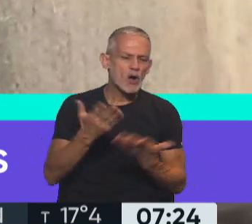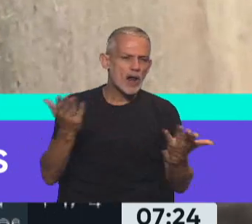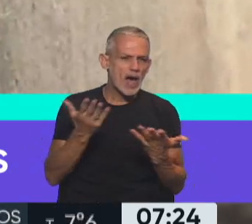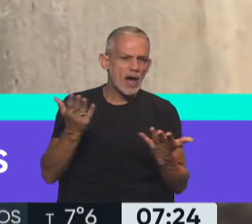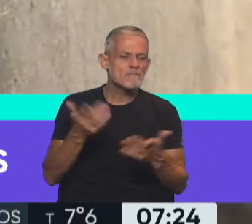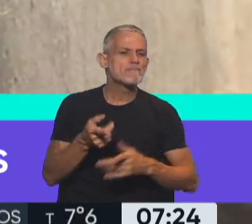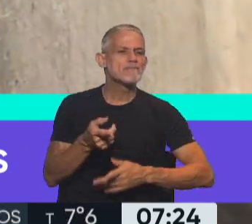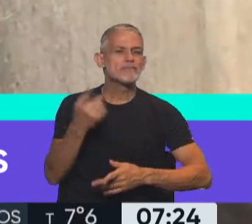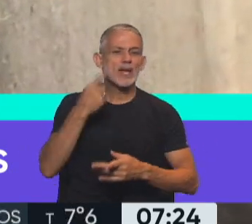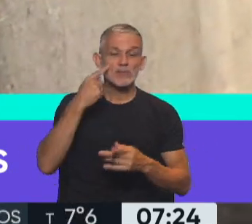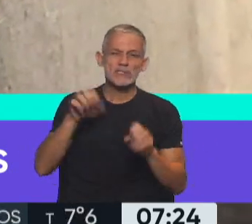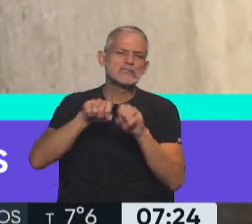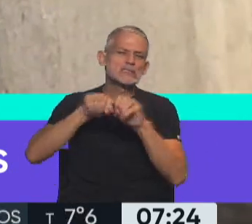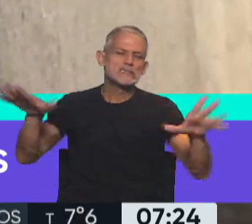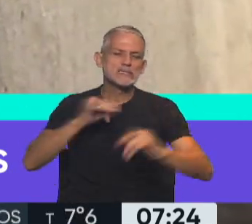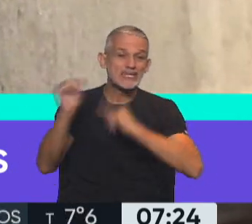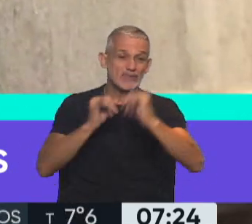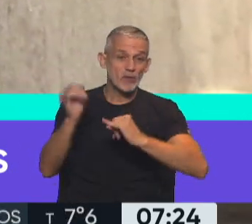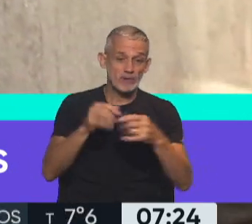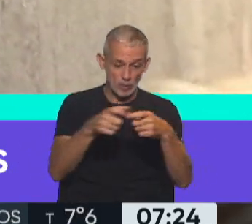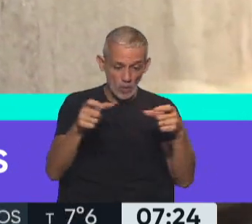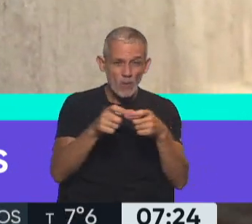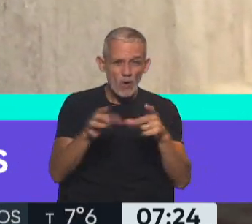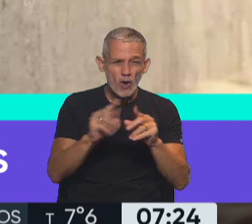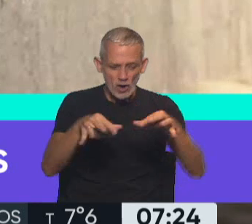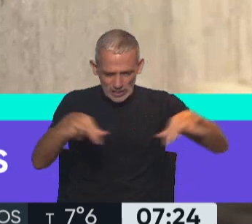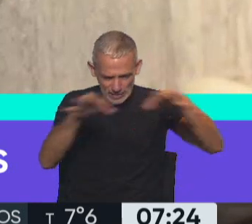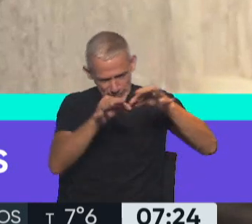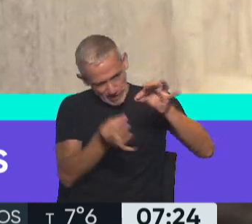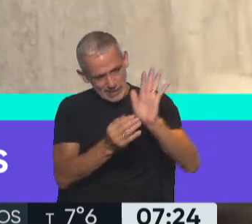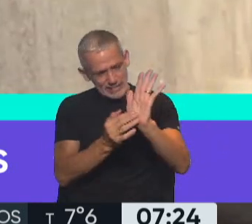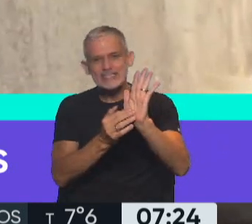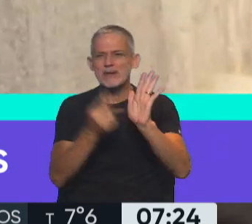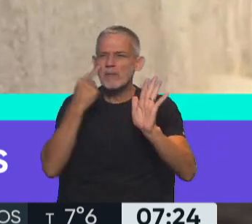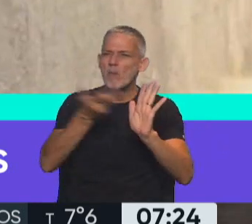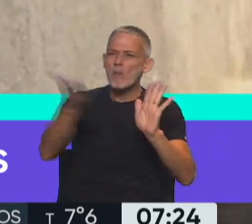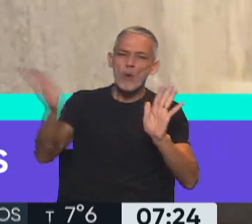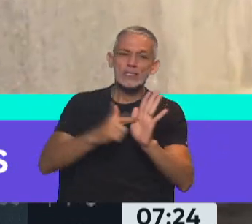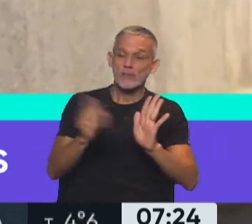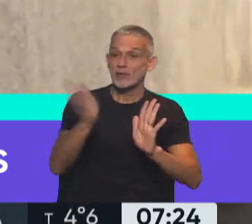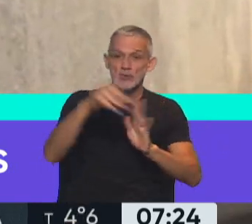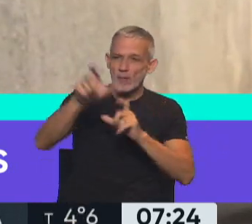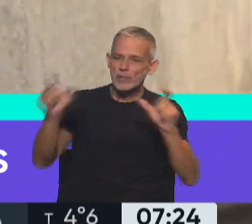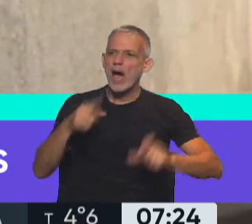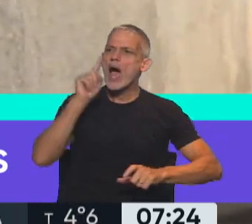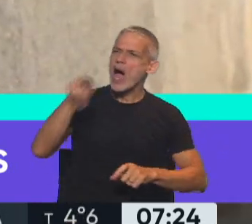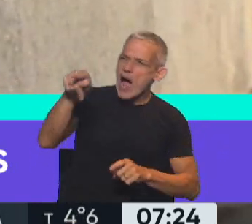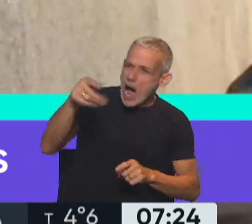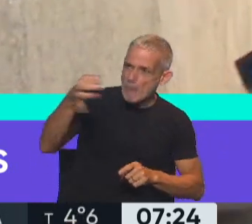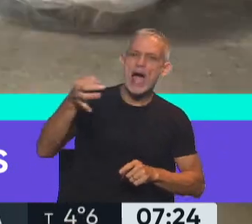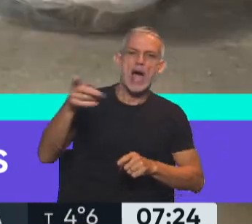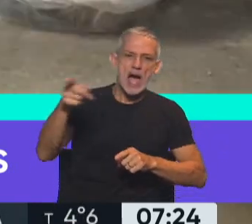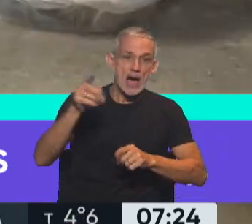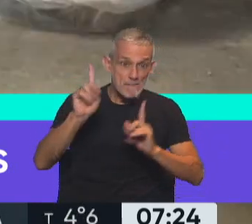de que se viralice rápidamente los envoltorios de esta droga para que toda la población esté totalmente